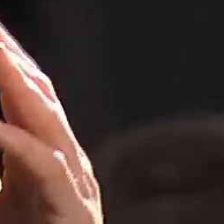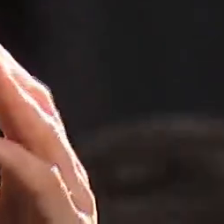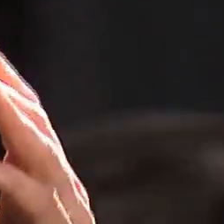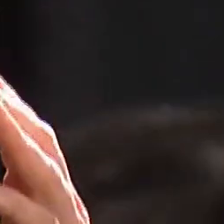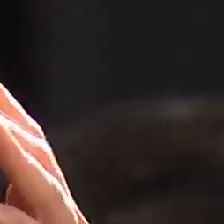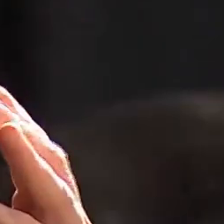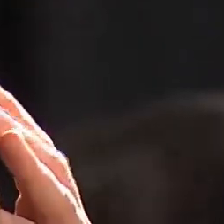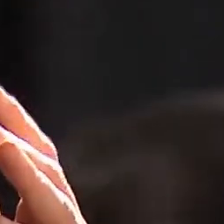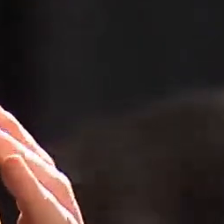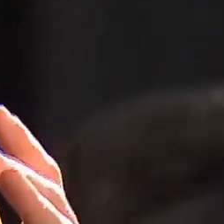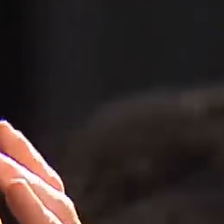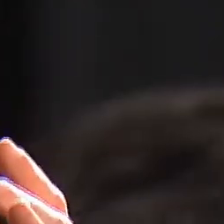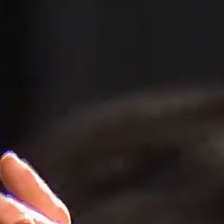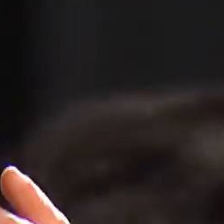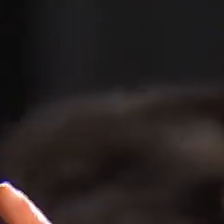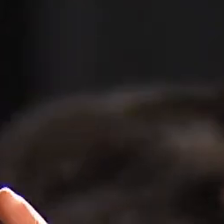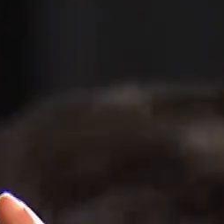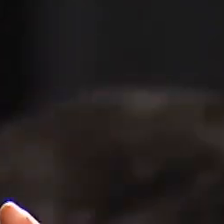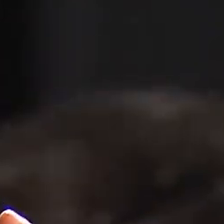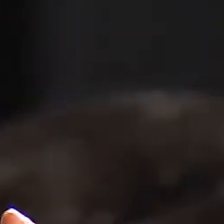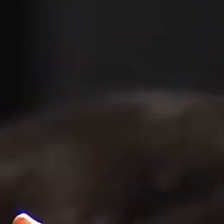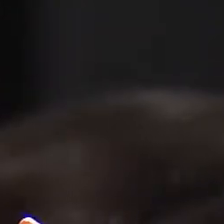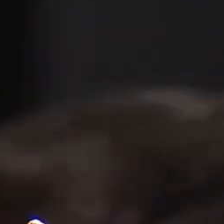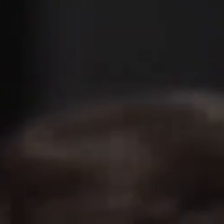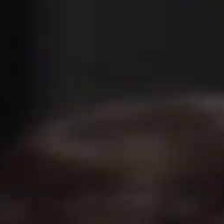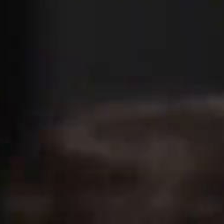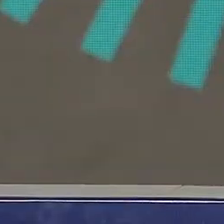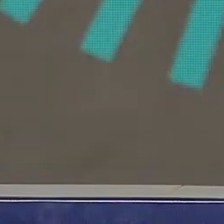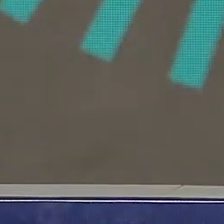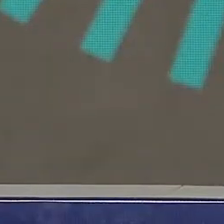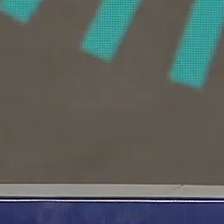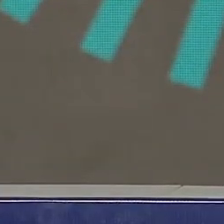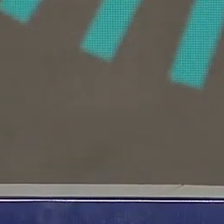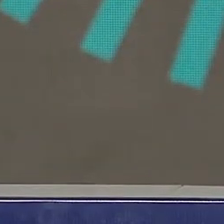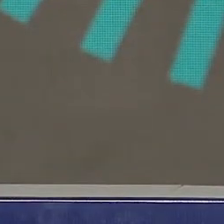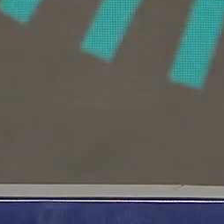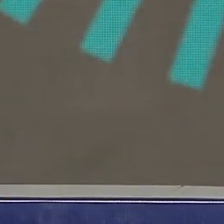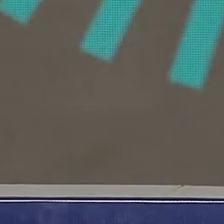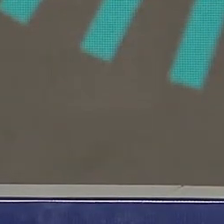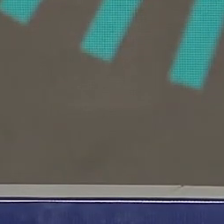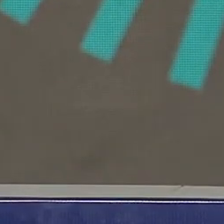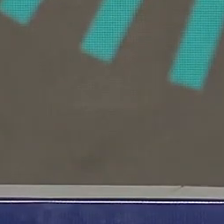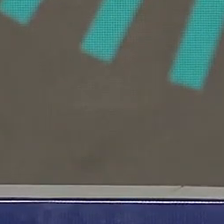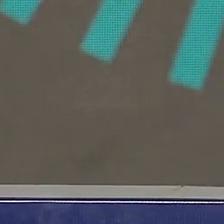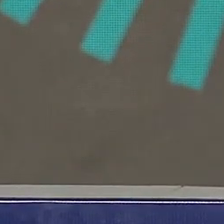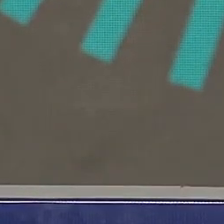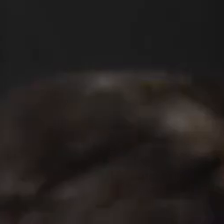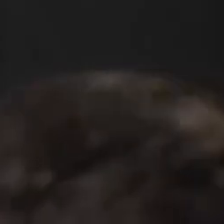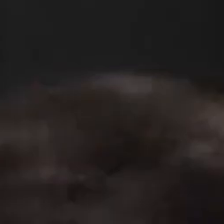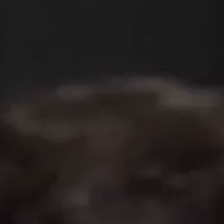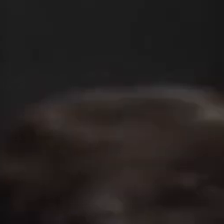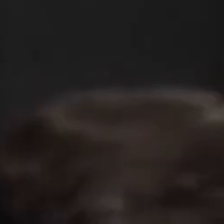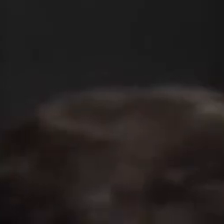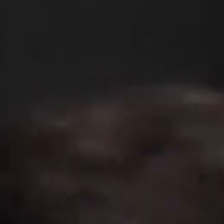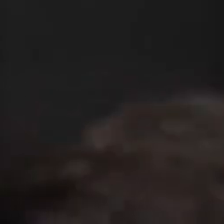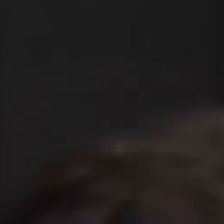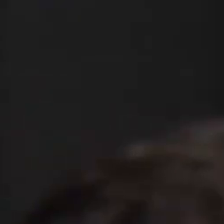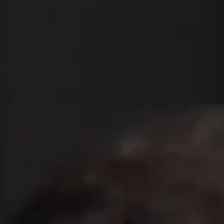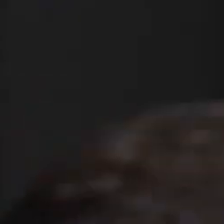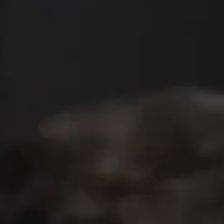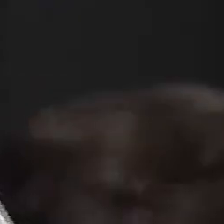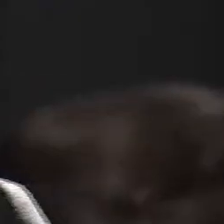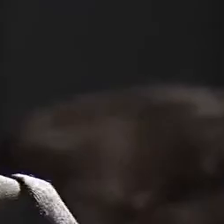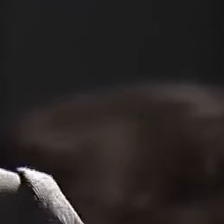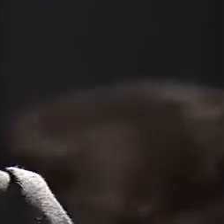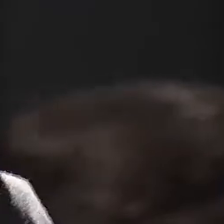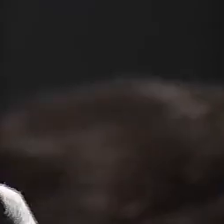Seguirte el poema que a medio hacer me quedó. Renaceré de las frutas de un mercado con